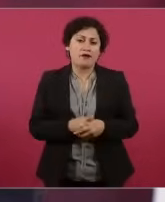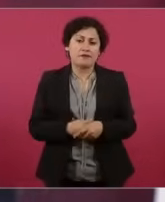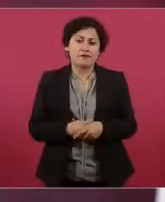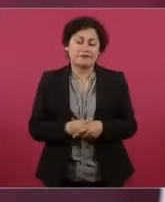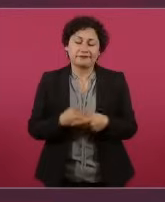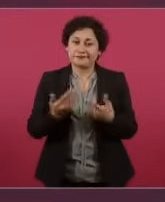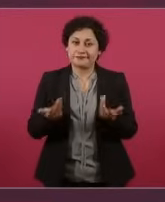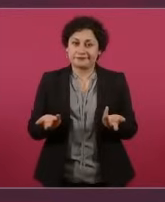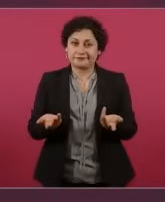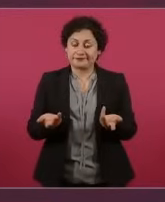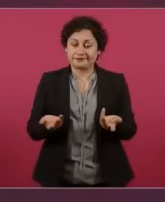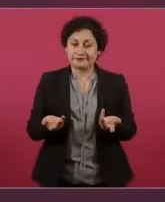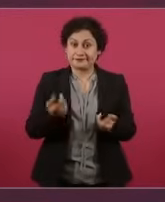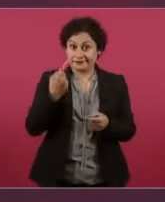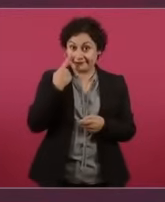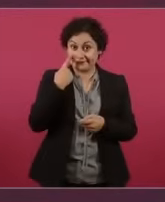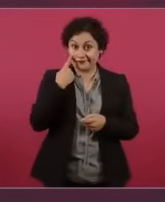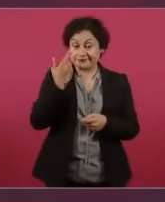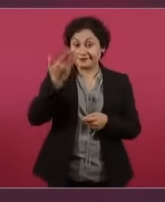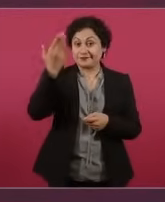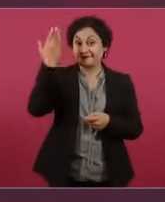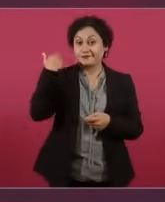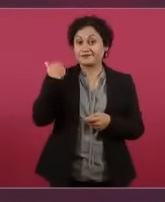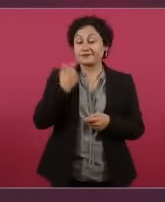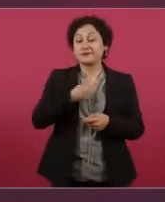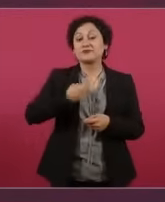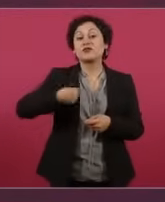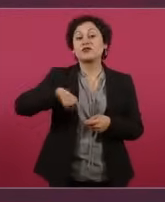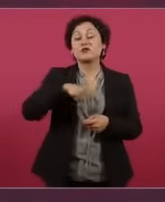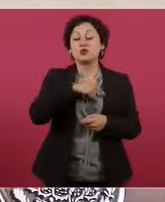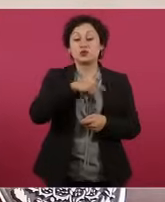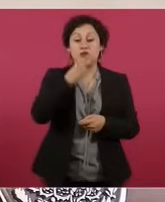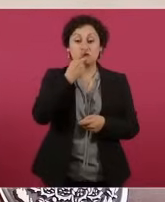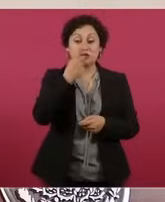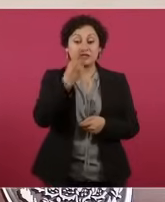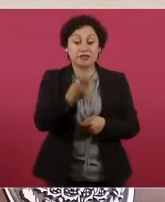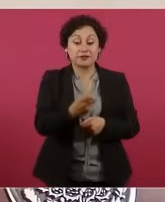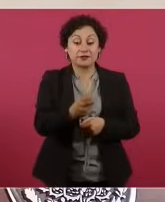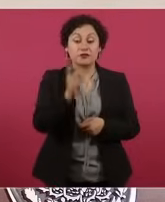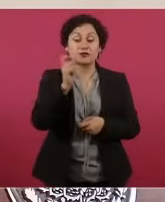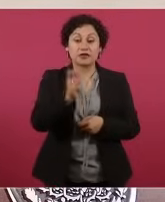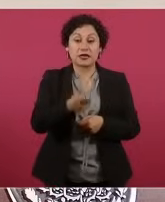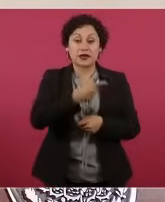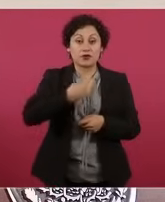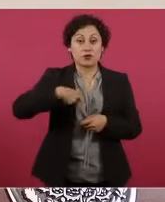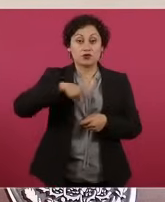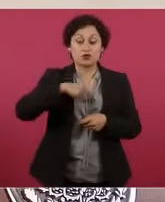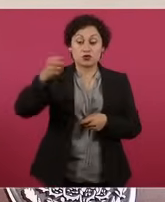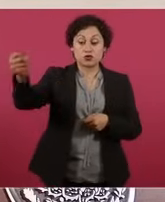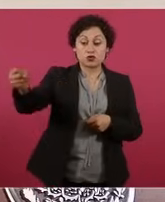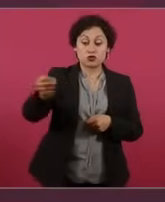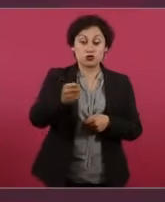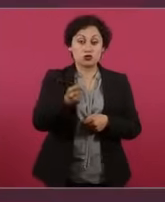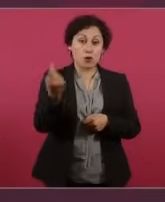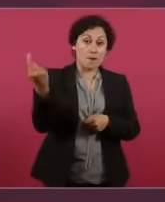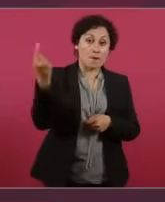Cuando dijimos, no hay dedazo,